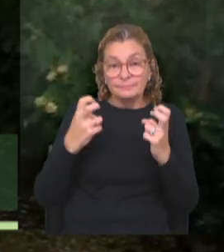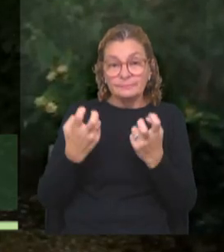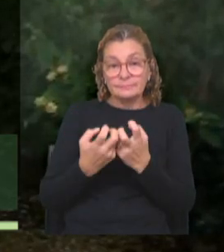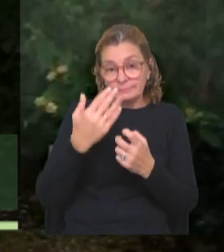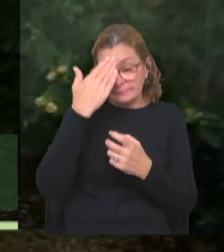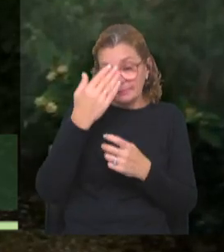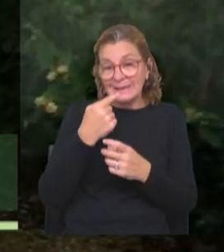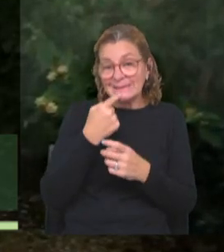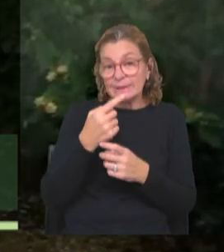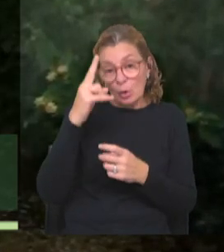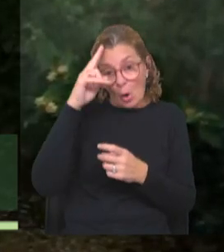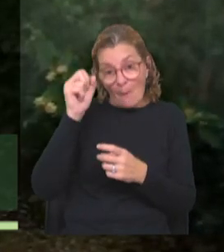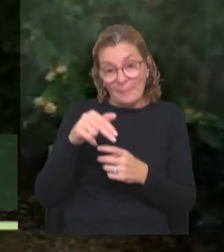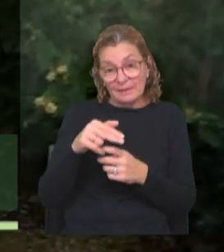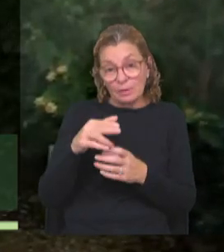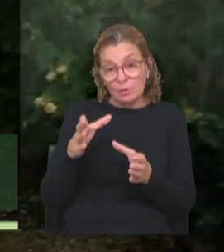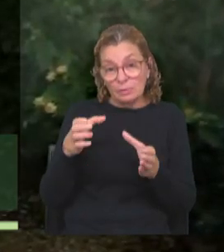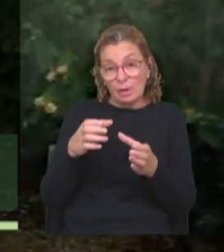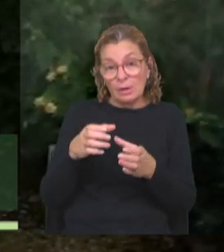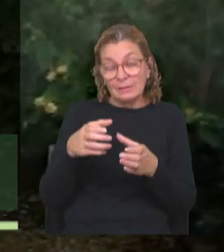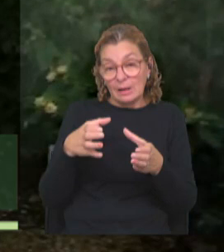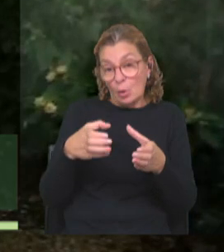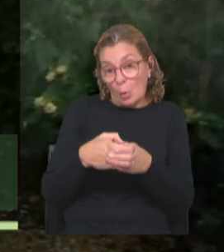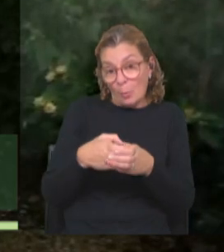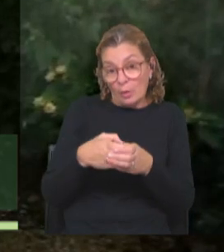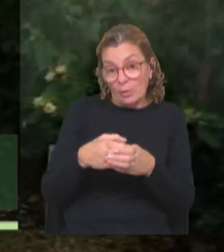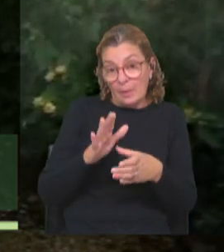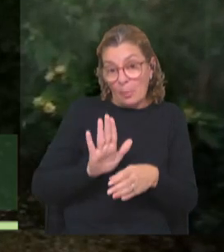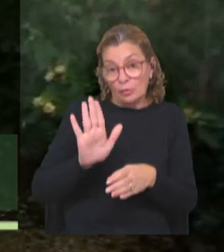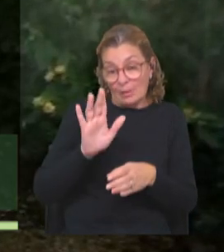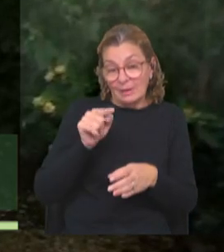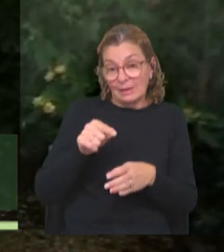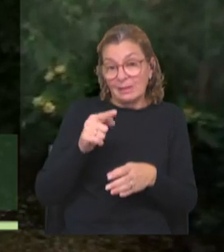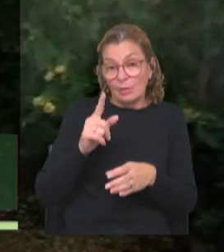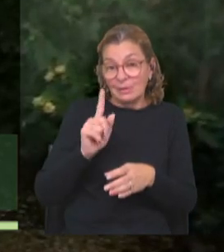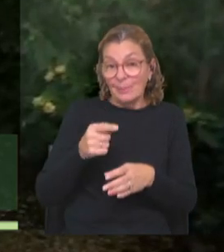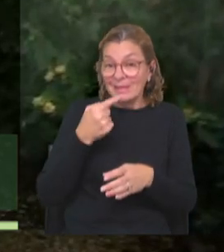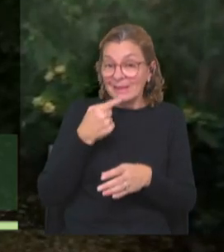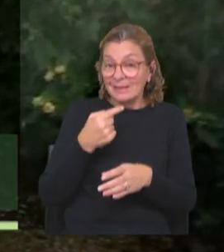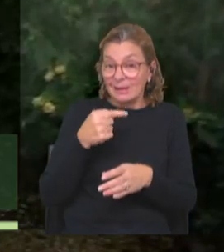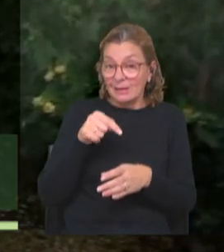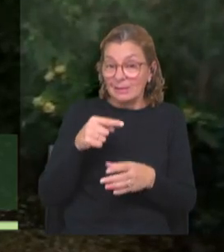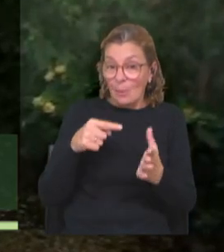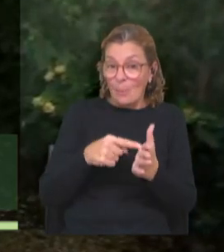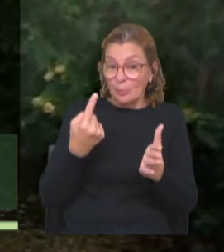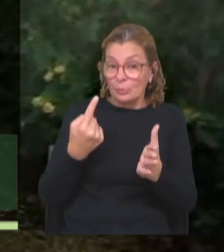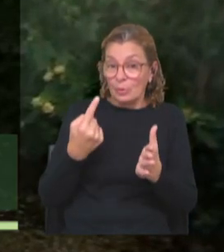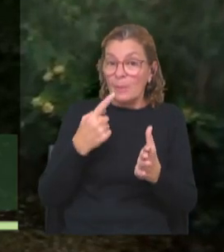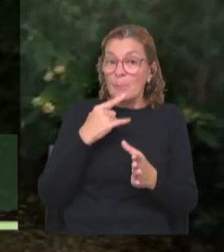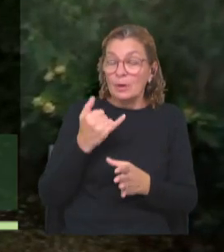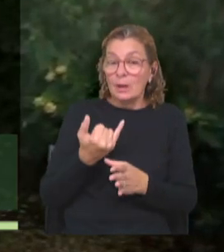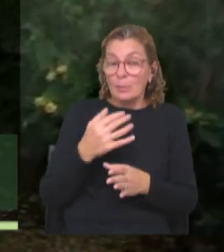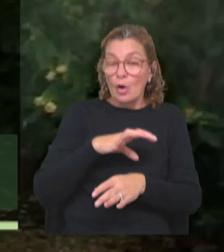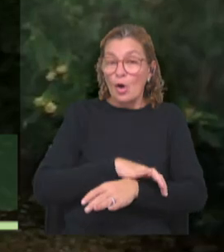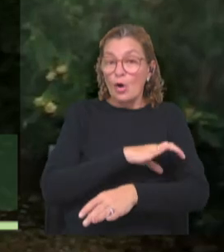estuvo diciendo la opinión de Serenistas y también vale la pena mencionar que este es un punto en el que, por ejemplo,